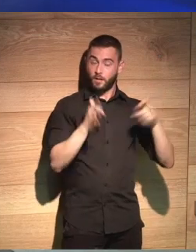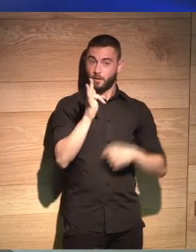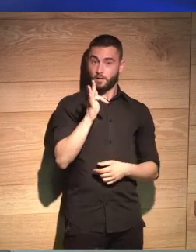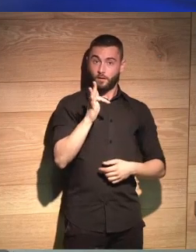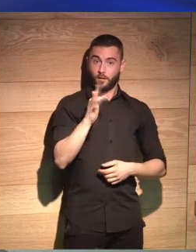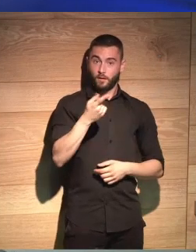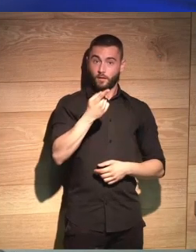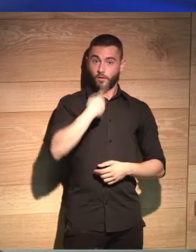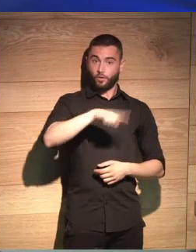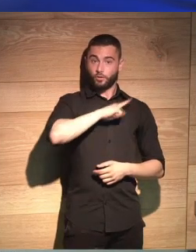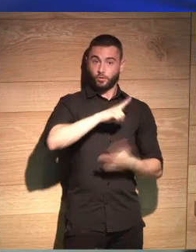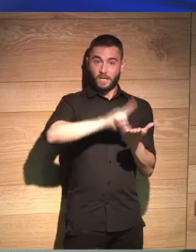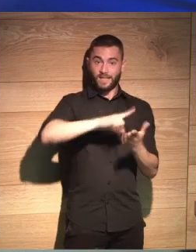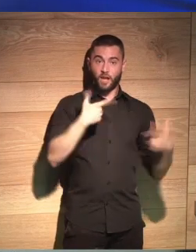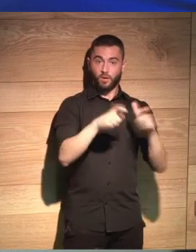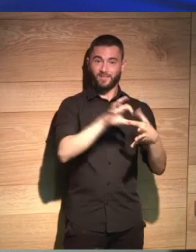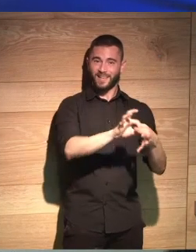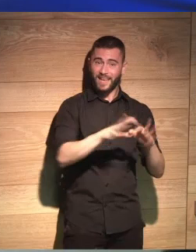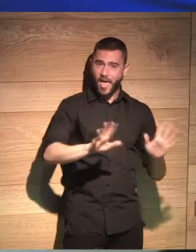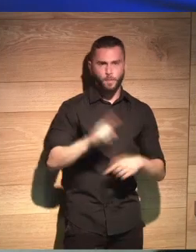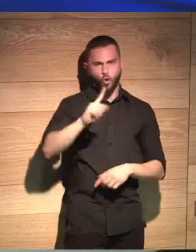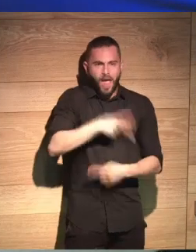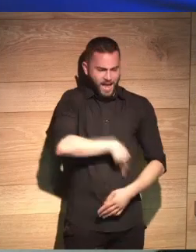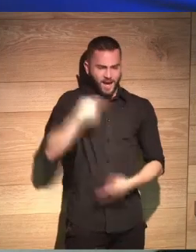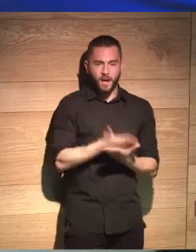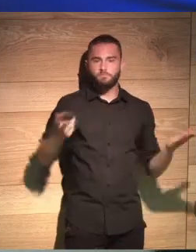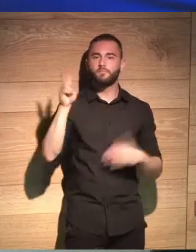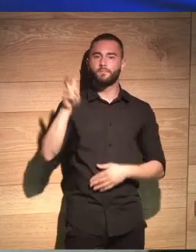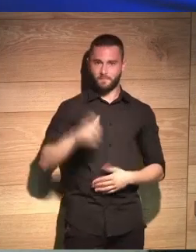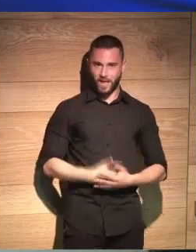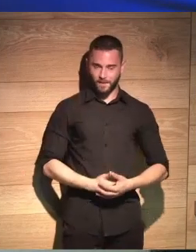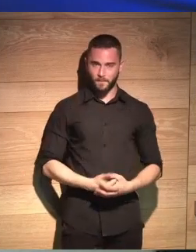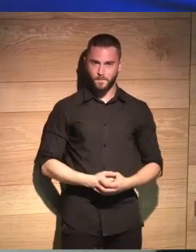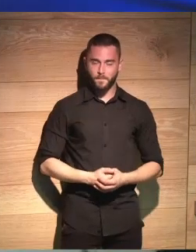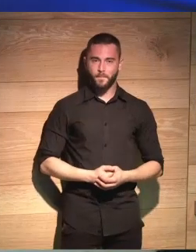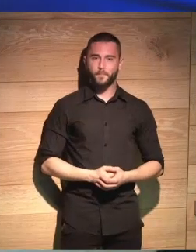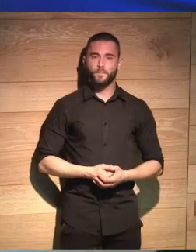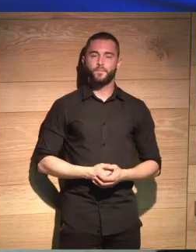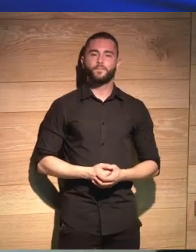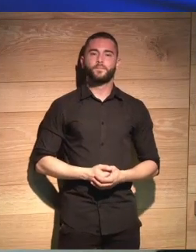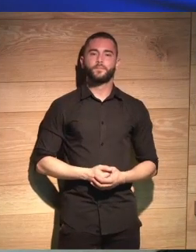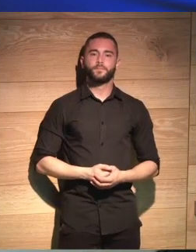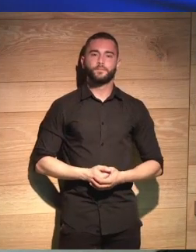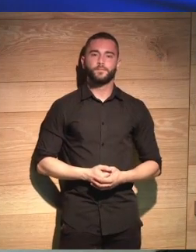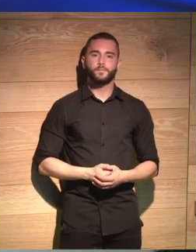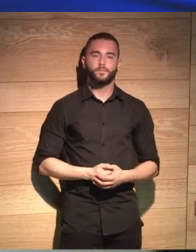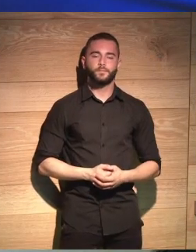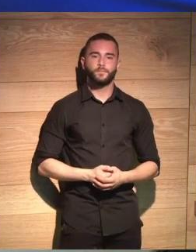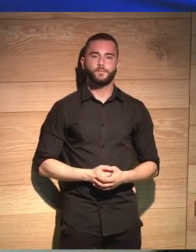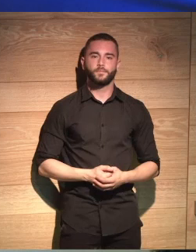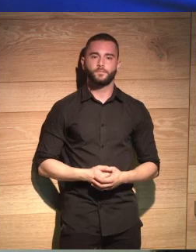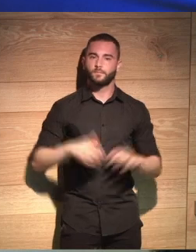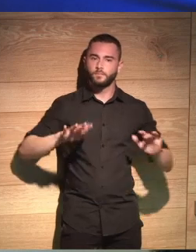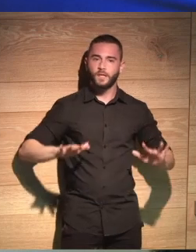nuestro gremio, ¿no? sino en general, ¿no? O sea que tenemos que no dejar de